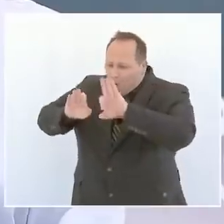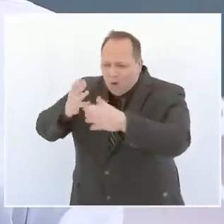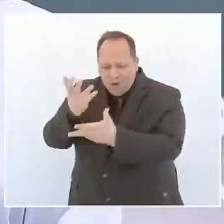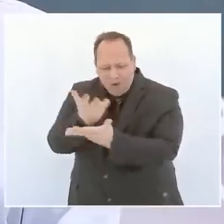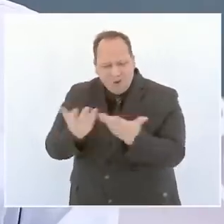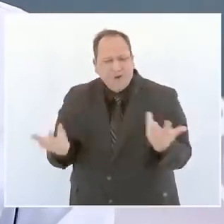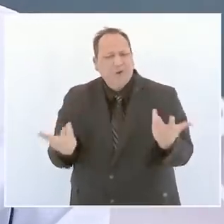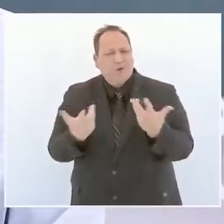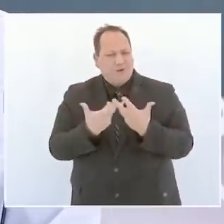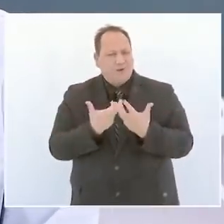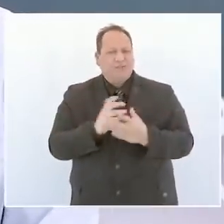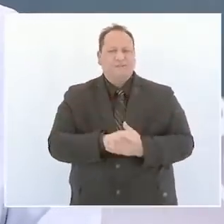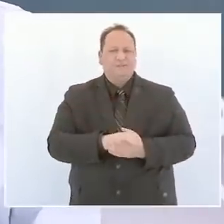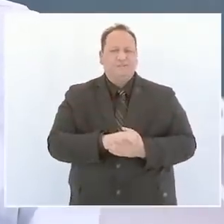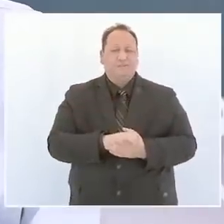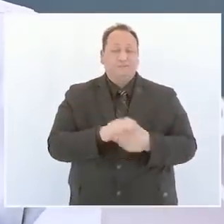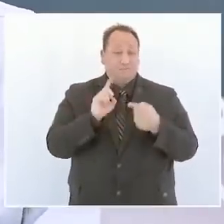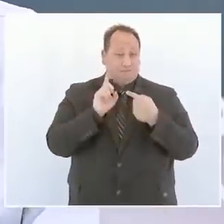El otro pie